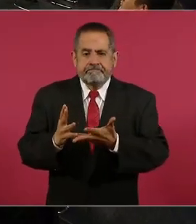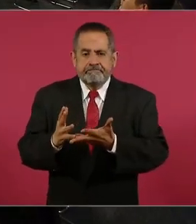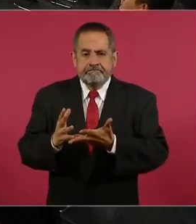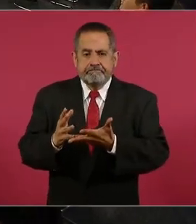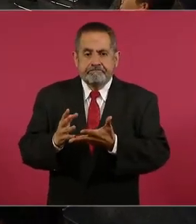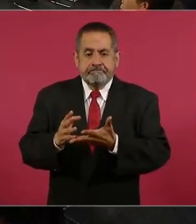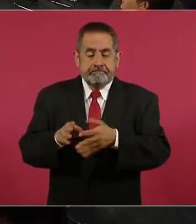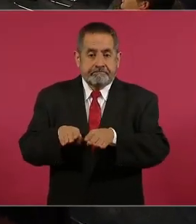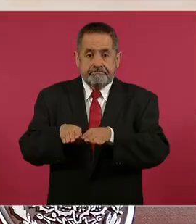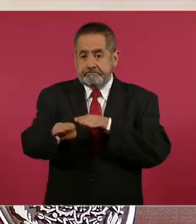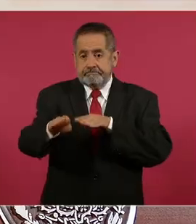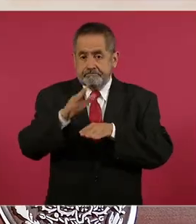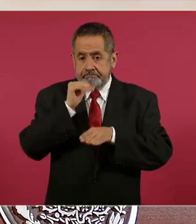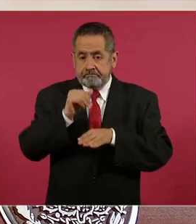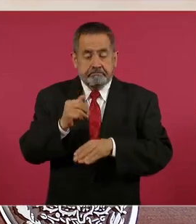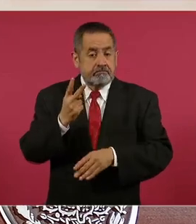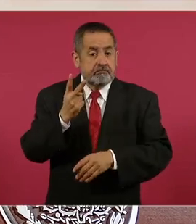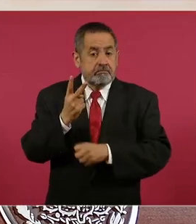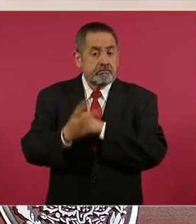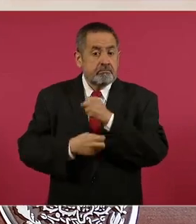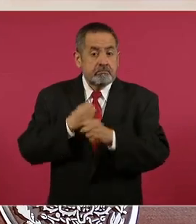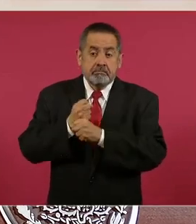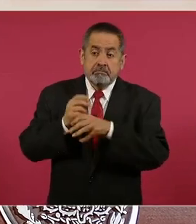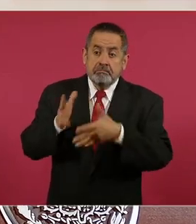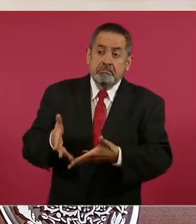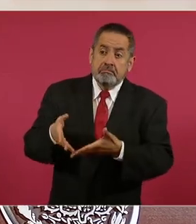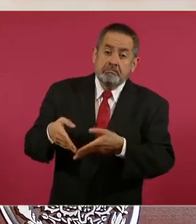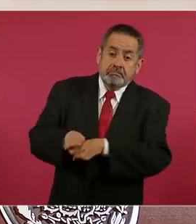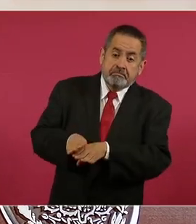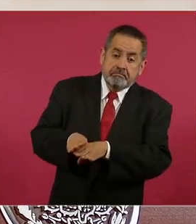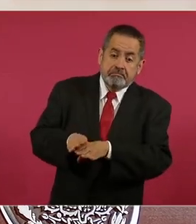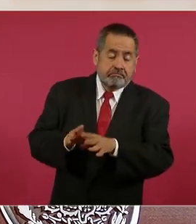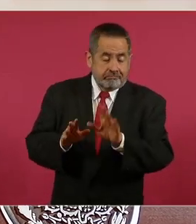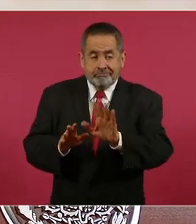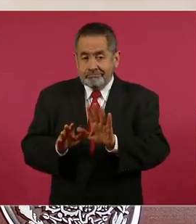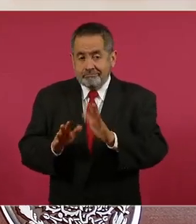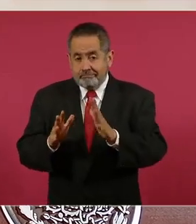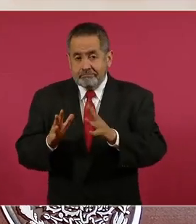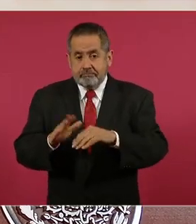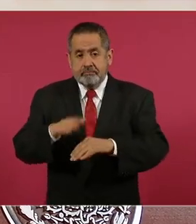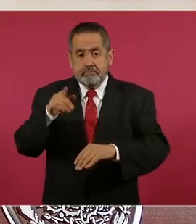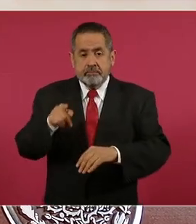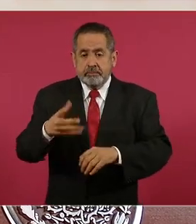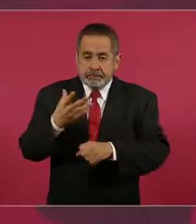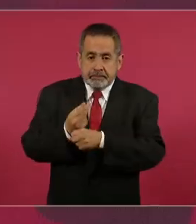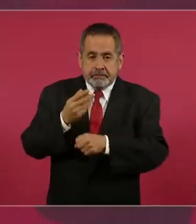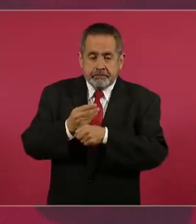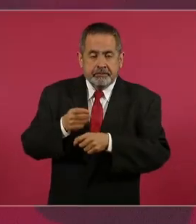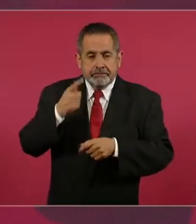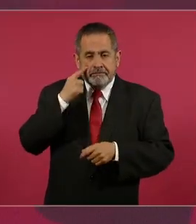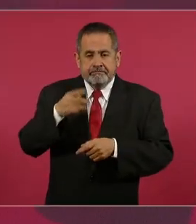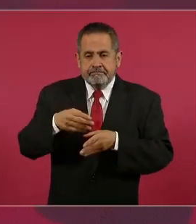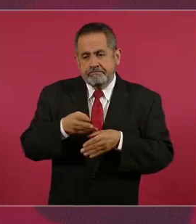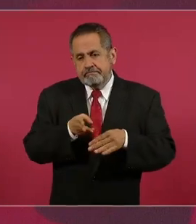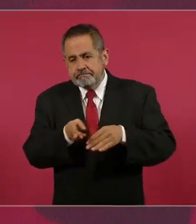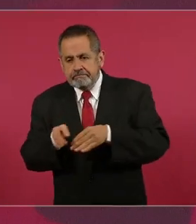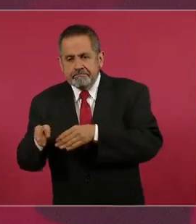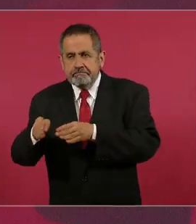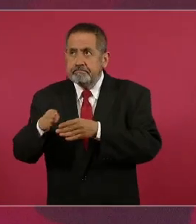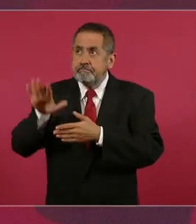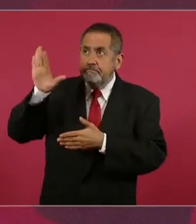autopista, tardó como 2 años así, o si no es que más, porque no se hacían unos bordos para